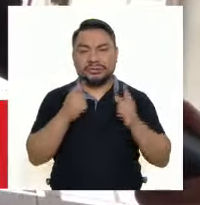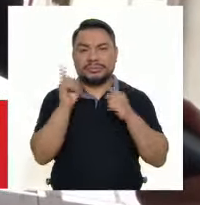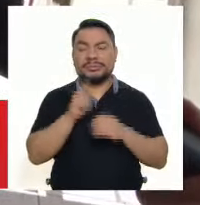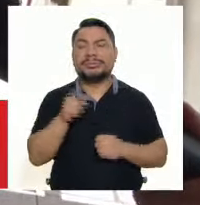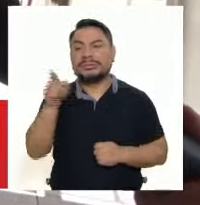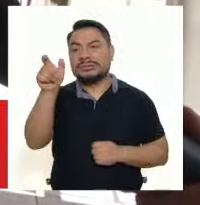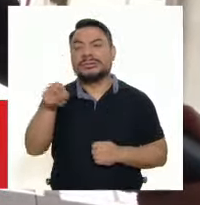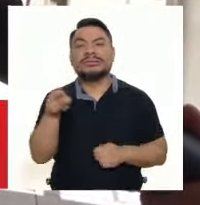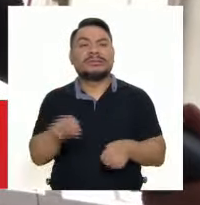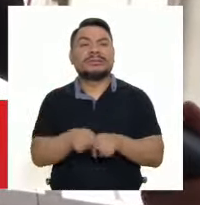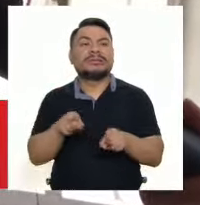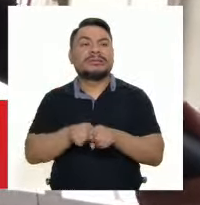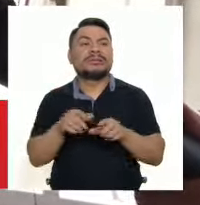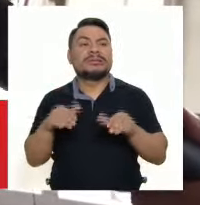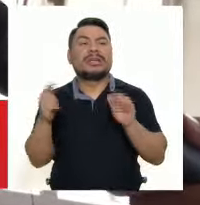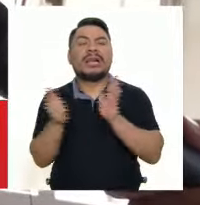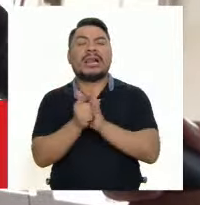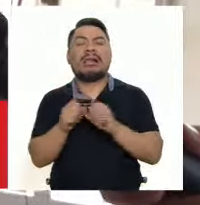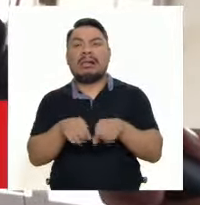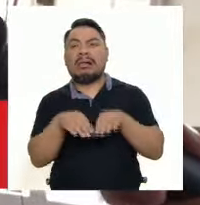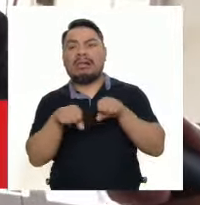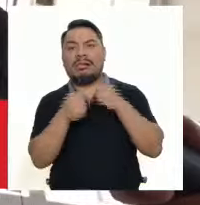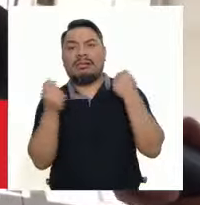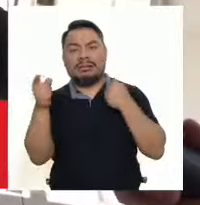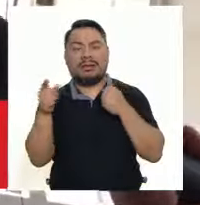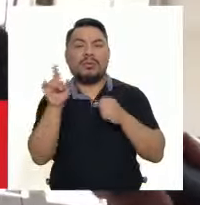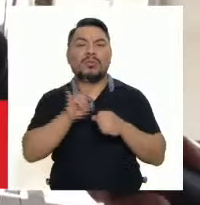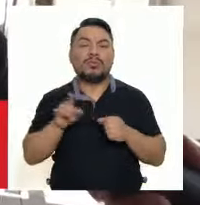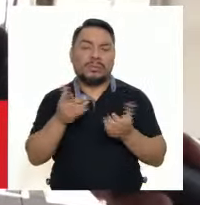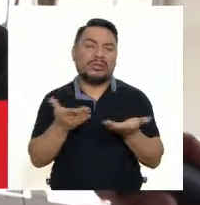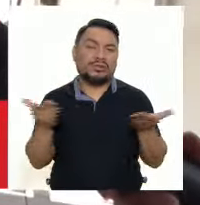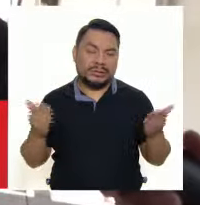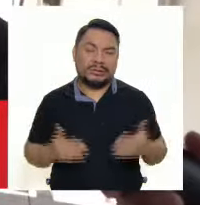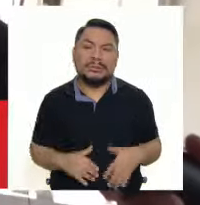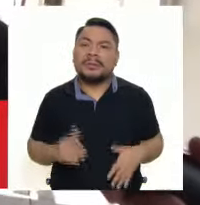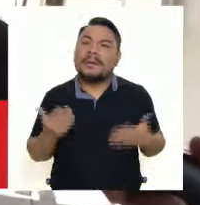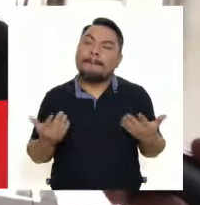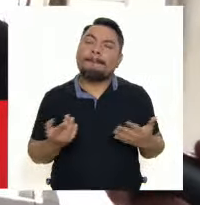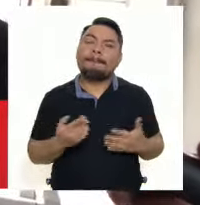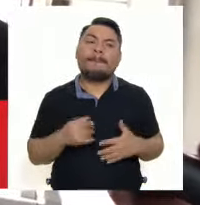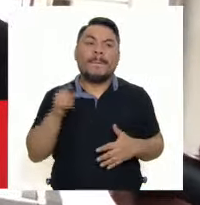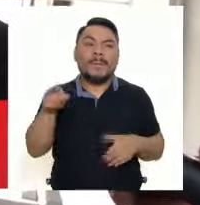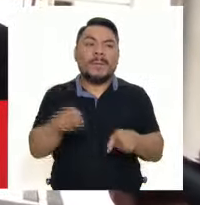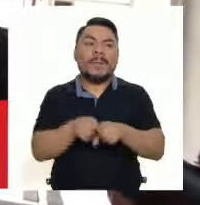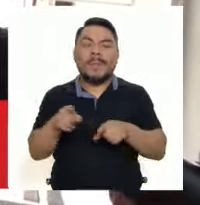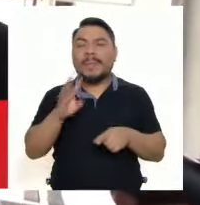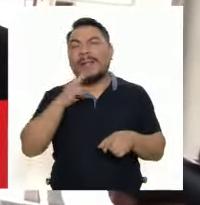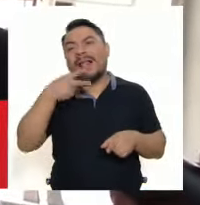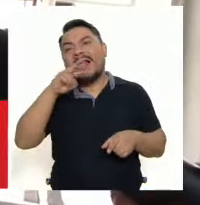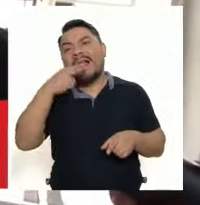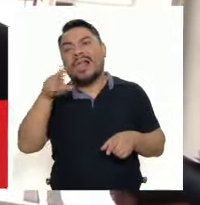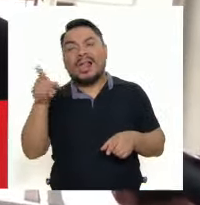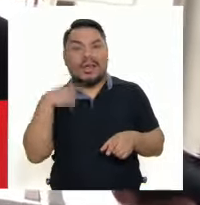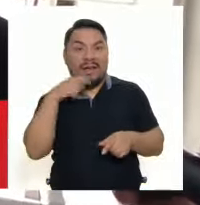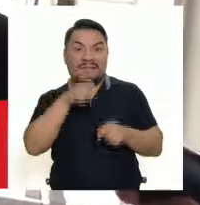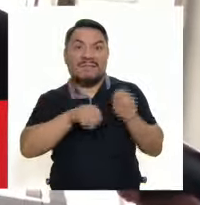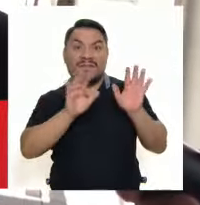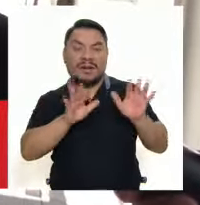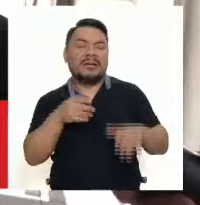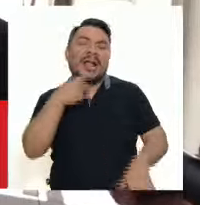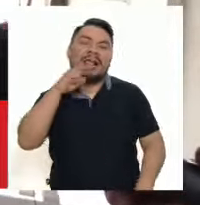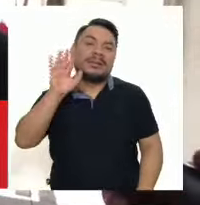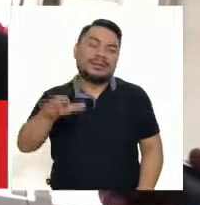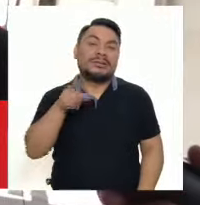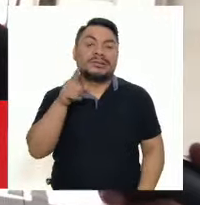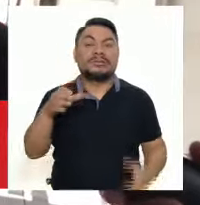como él se mantienen al margen de la ley utilizan estos recursos, pero en realidad no son más que bravuconadas, ¿no? A las que nuestras fuerzas